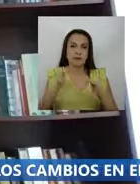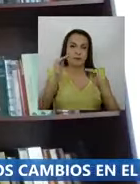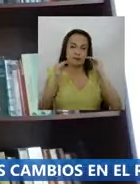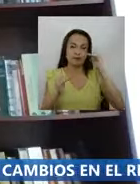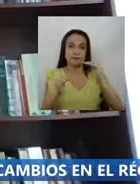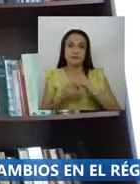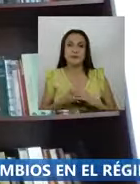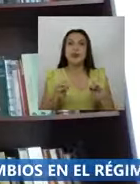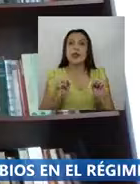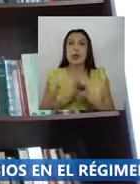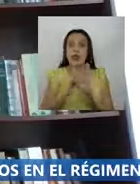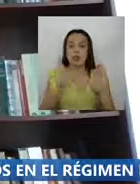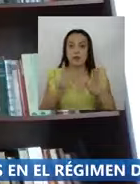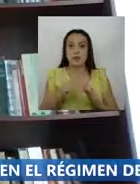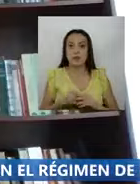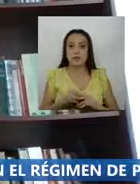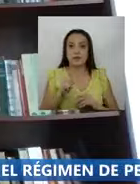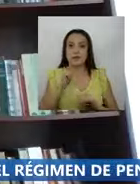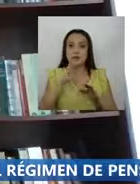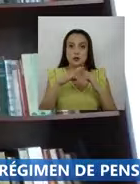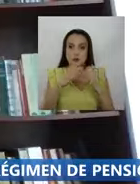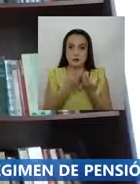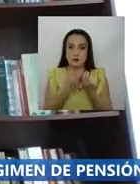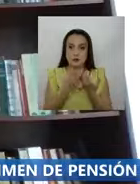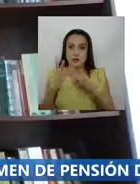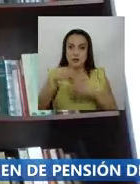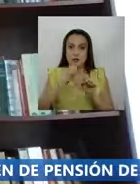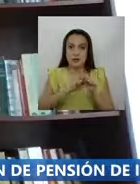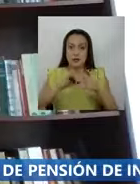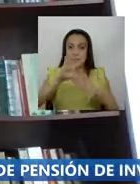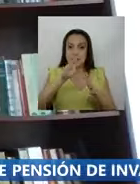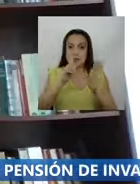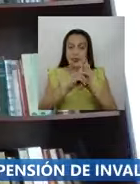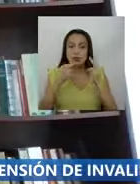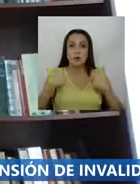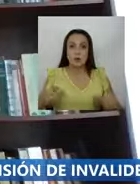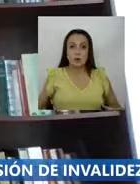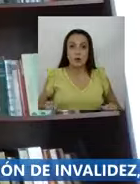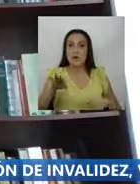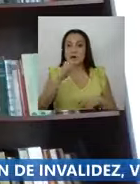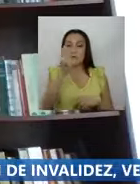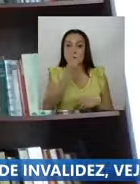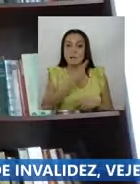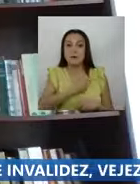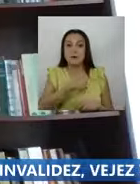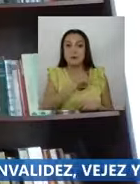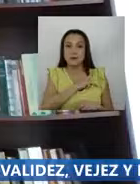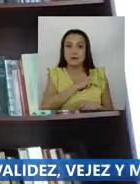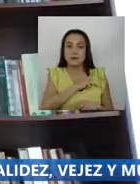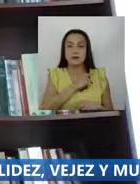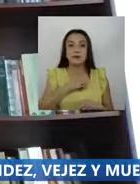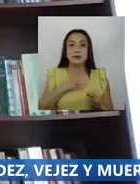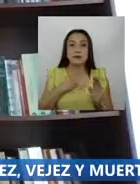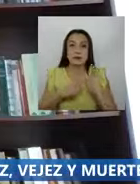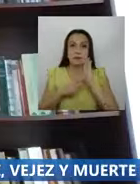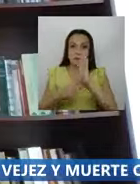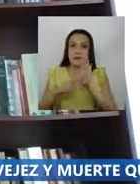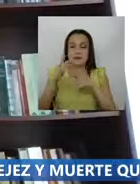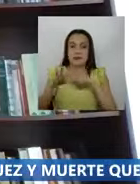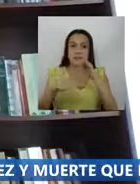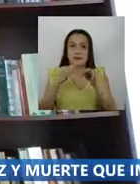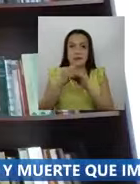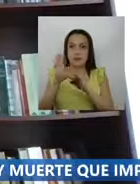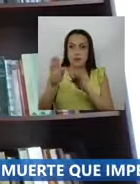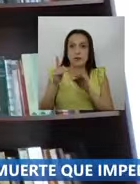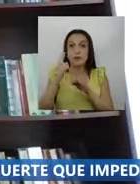supuesto que ante la Comisión Interamericana de Derechos Humanos es de forma personal que se presentan este tipo de denuncias.